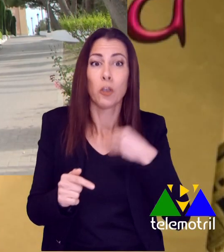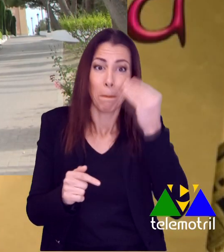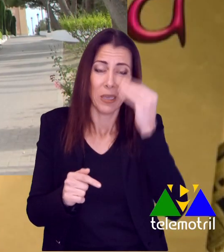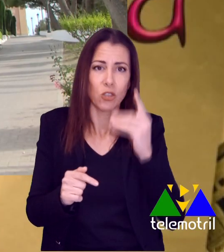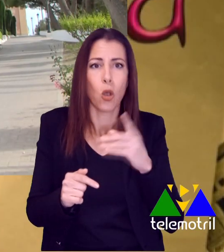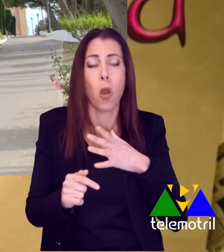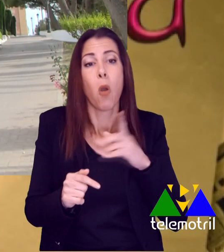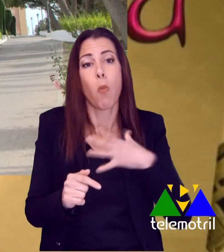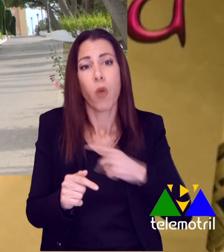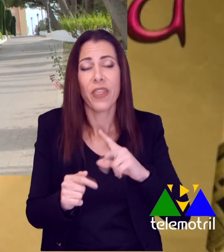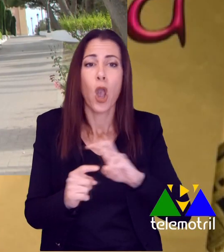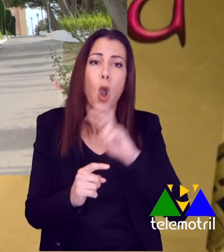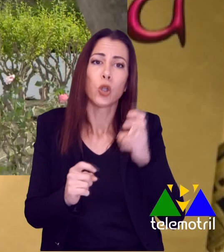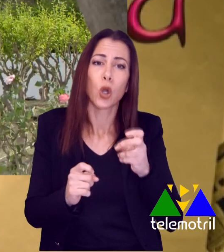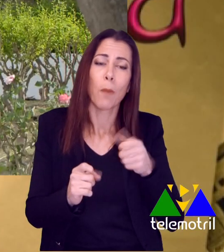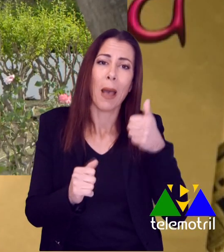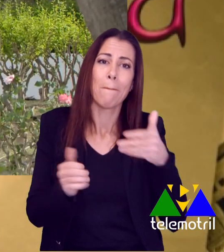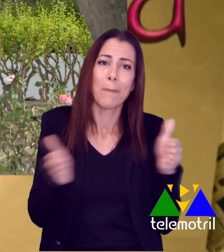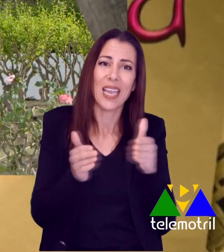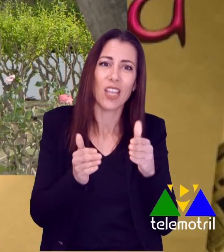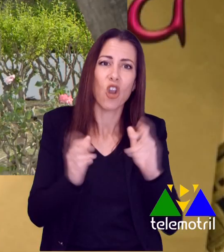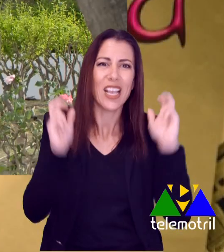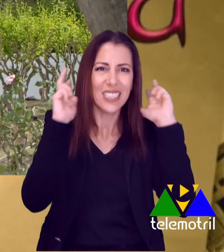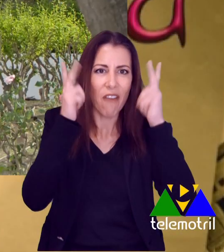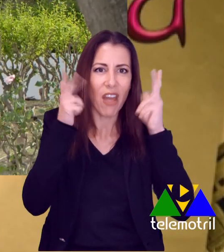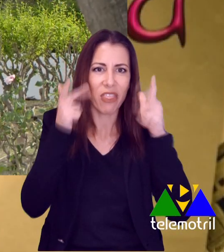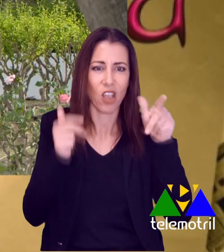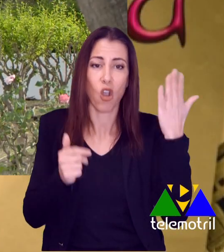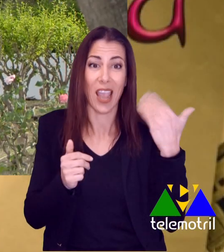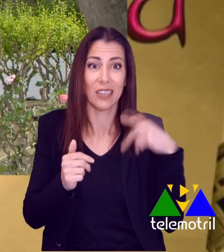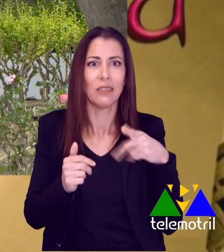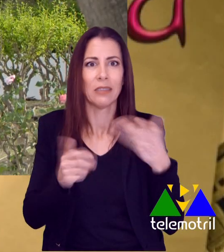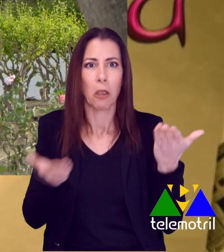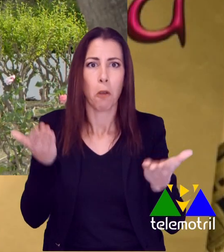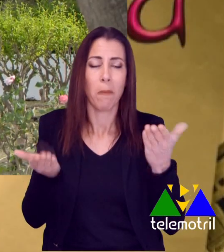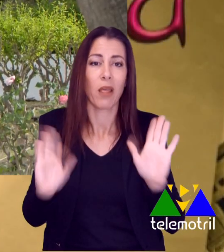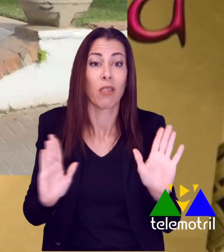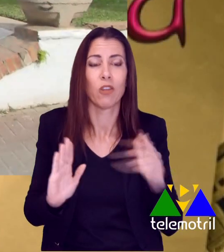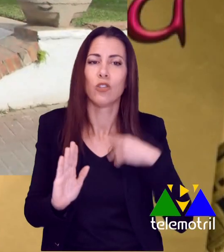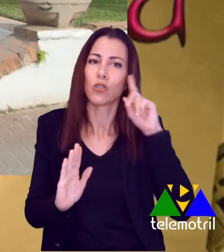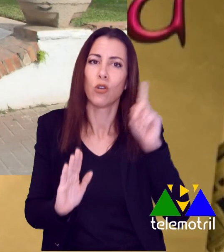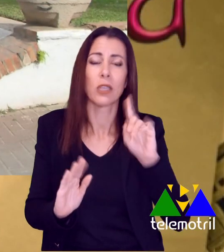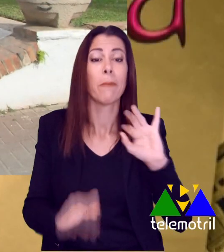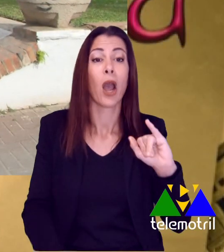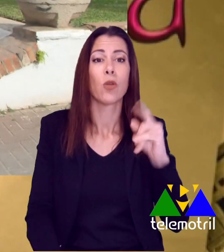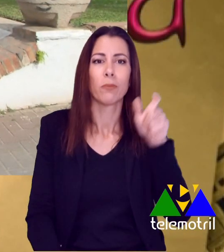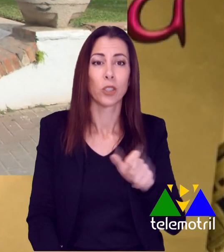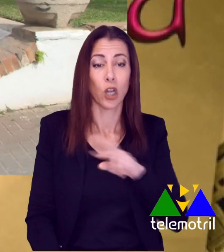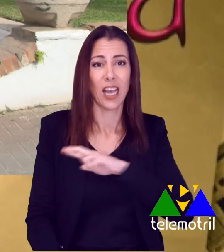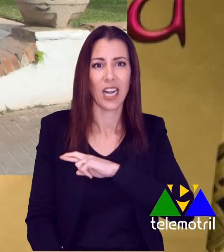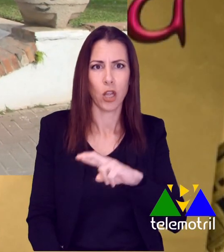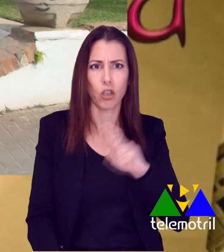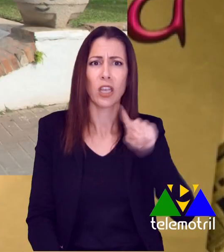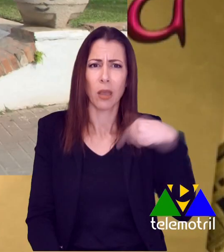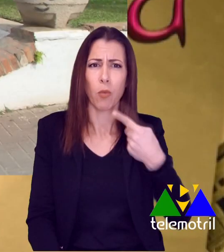San Francisco que hubo aquí. Convento de San Francisco donde estuvo con un religioso que después se hizo